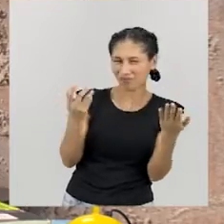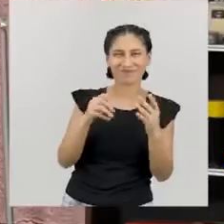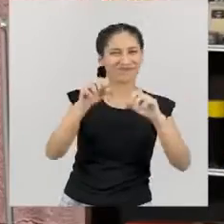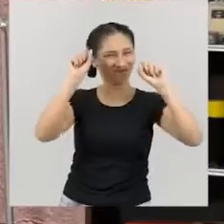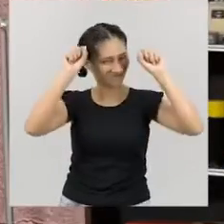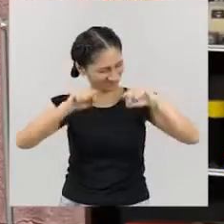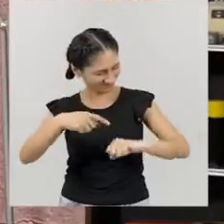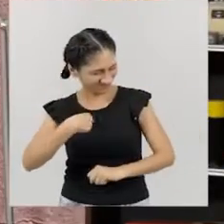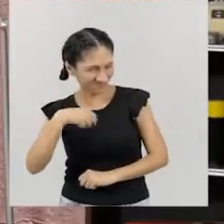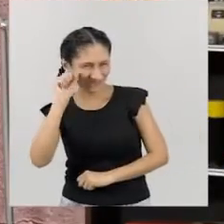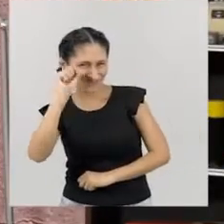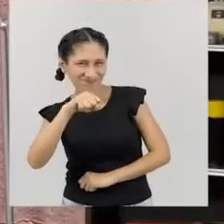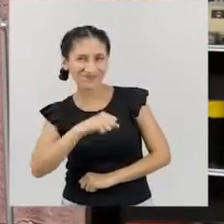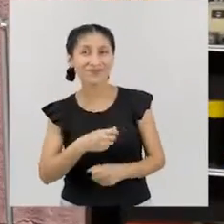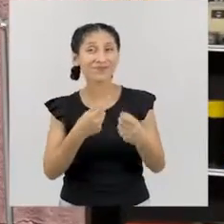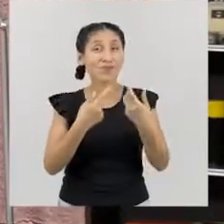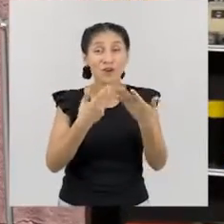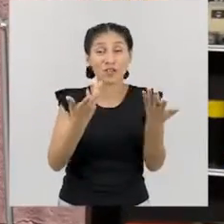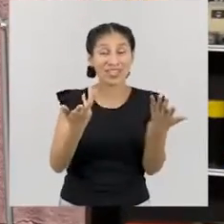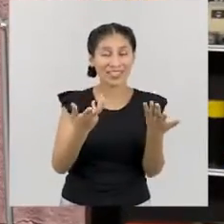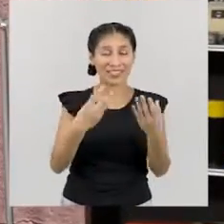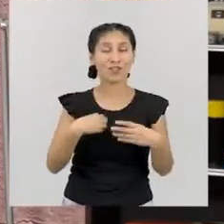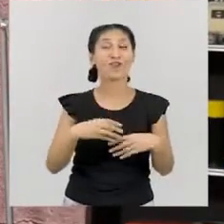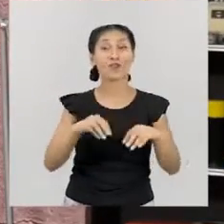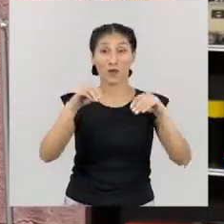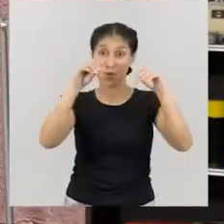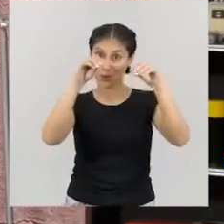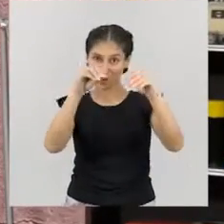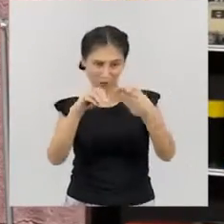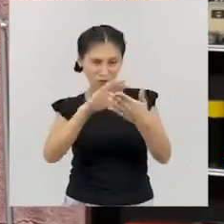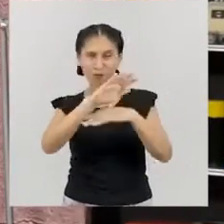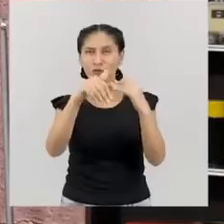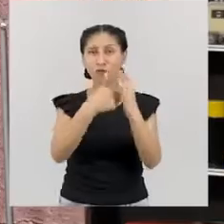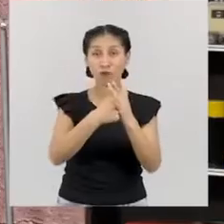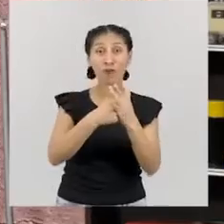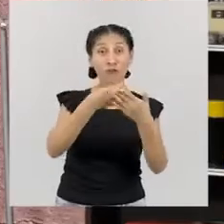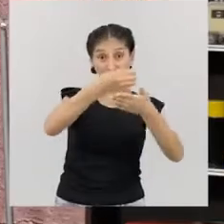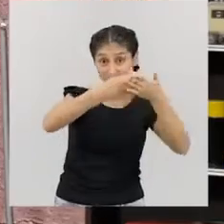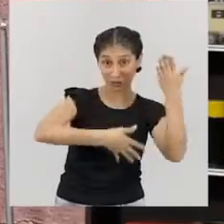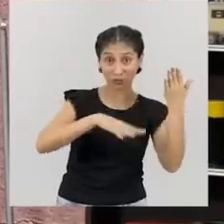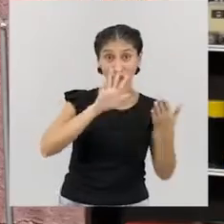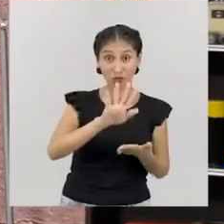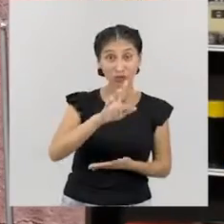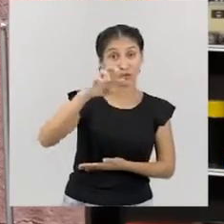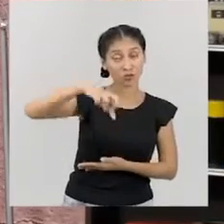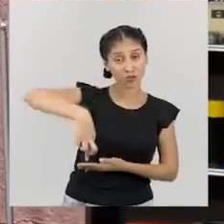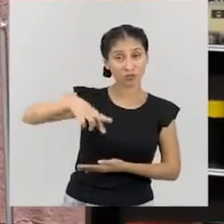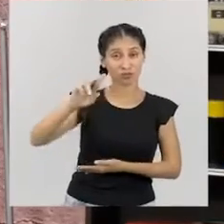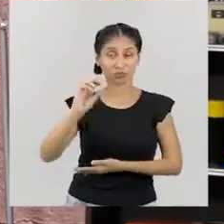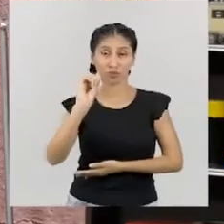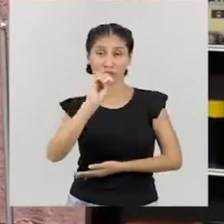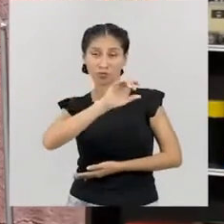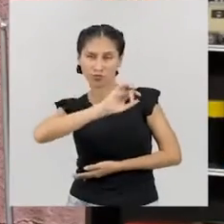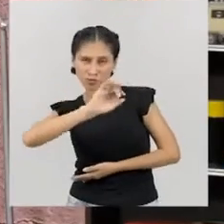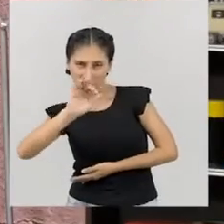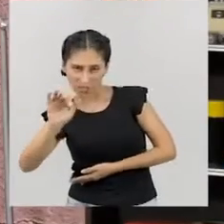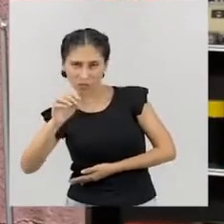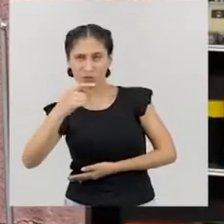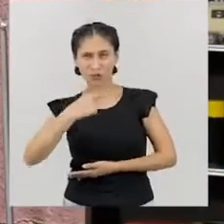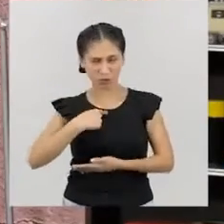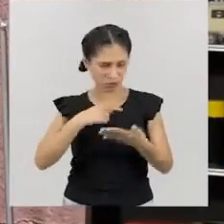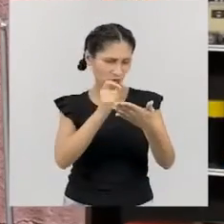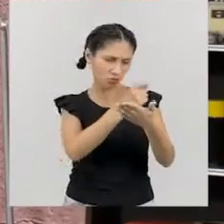entiende. Sí, estoy bien, Cori. Solamente estoy aplicando las propiedades de los textos que acabamos de ver. Por eso,